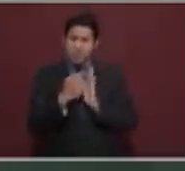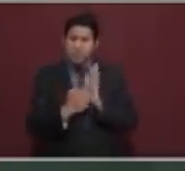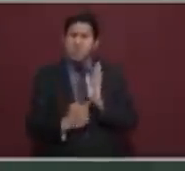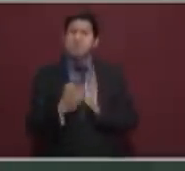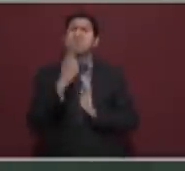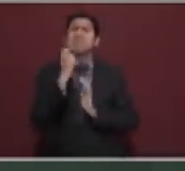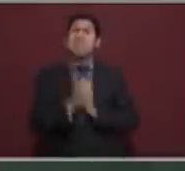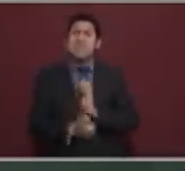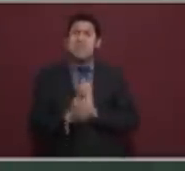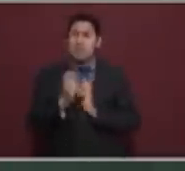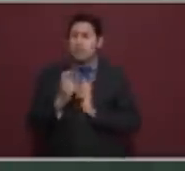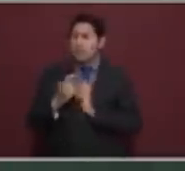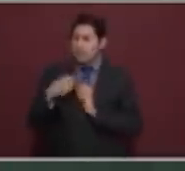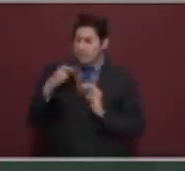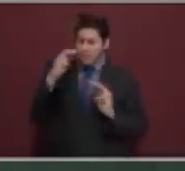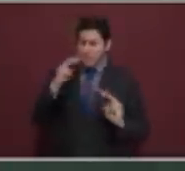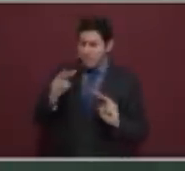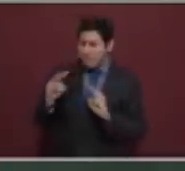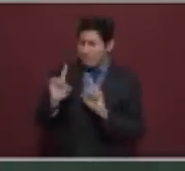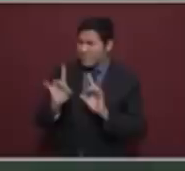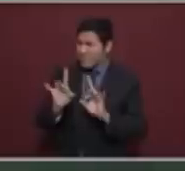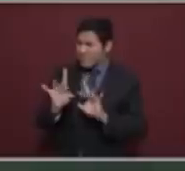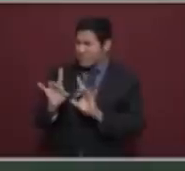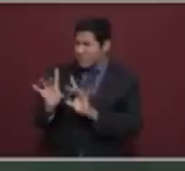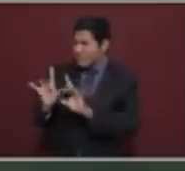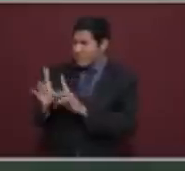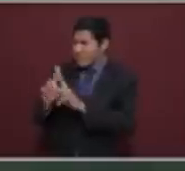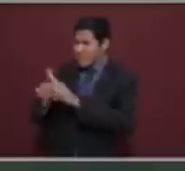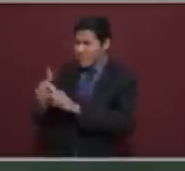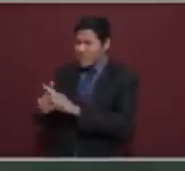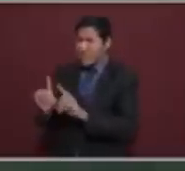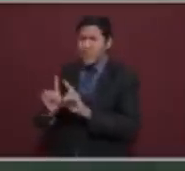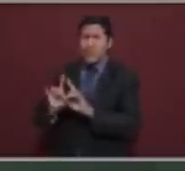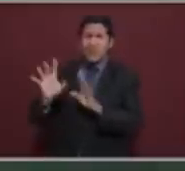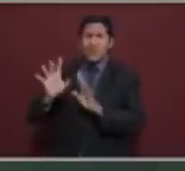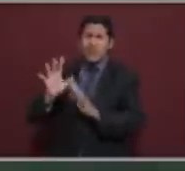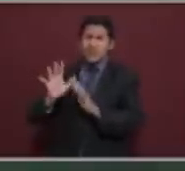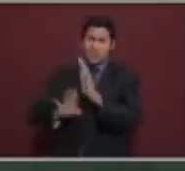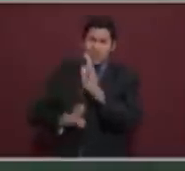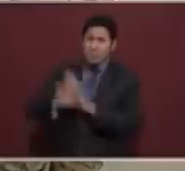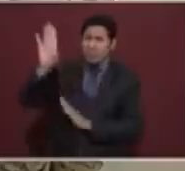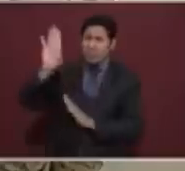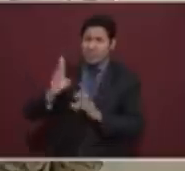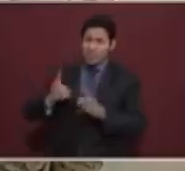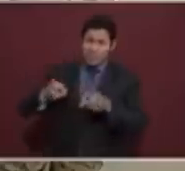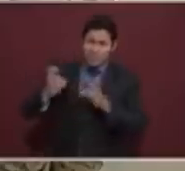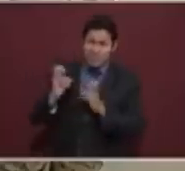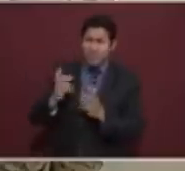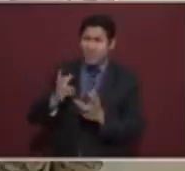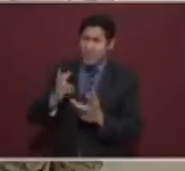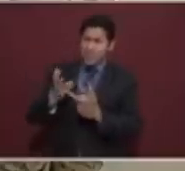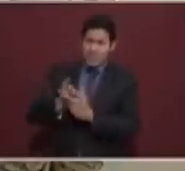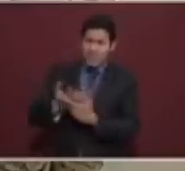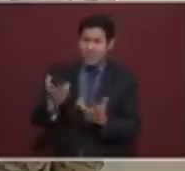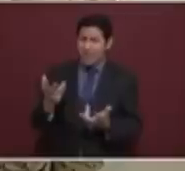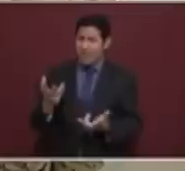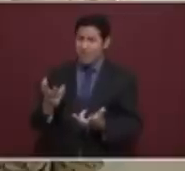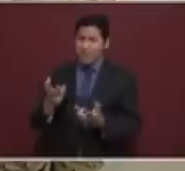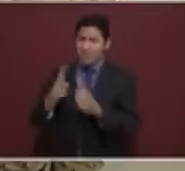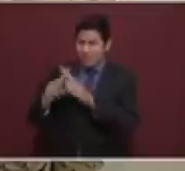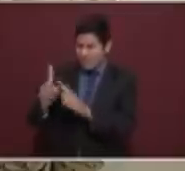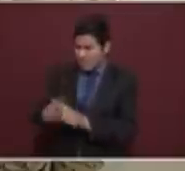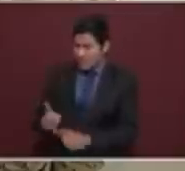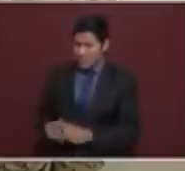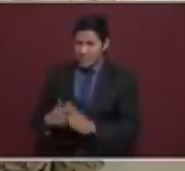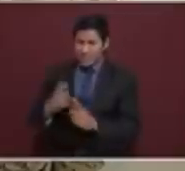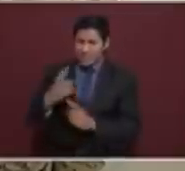que han originado el incremento de la delincuencia y cuáles son esas causas pues